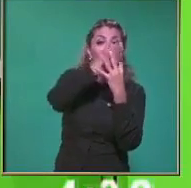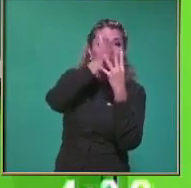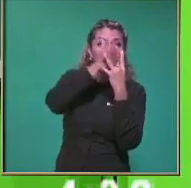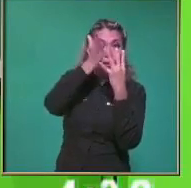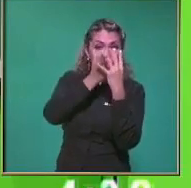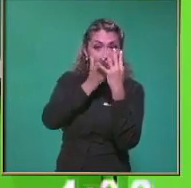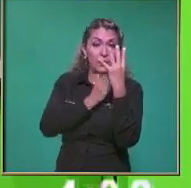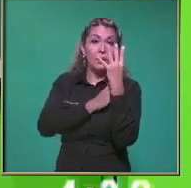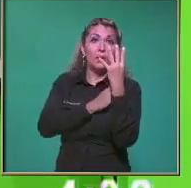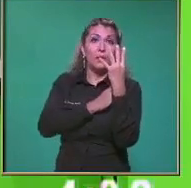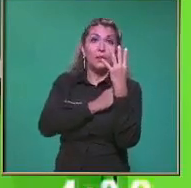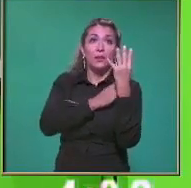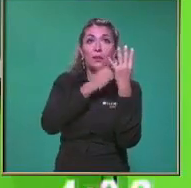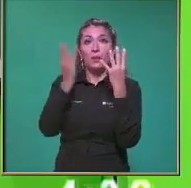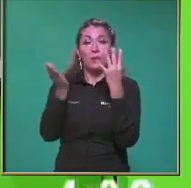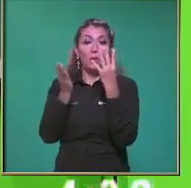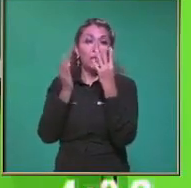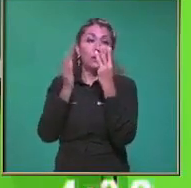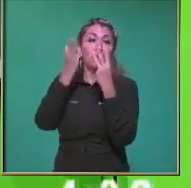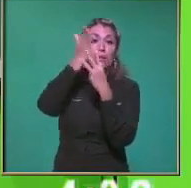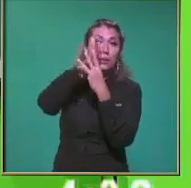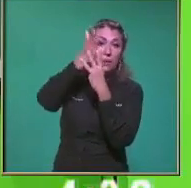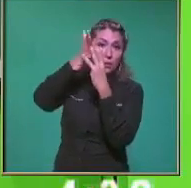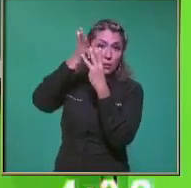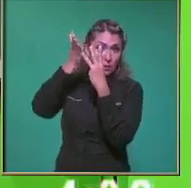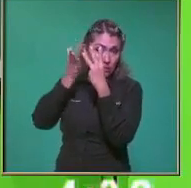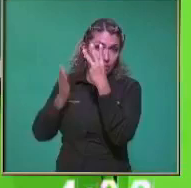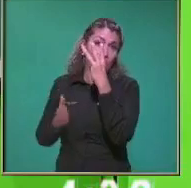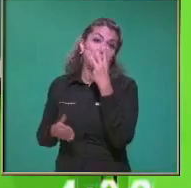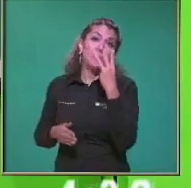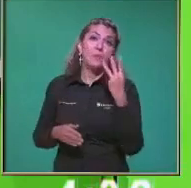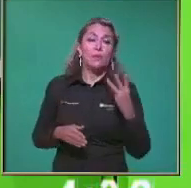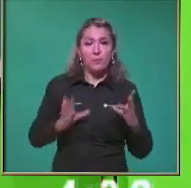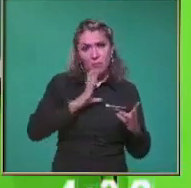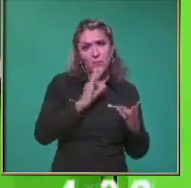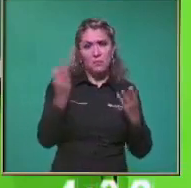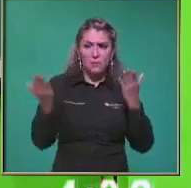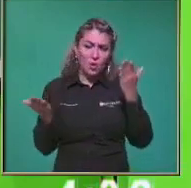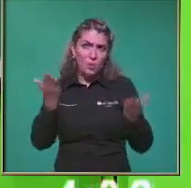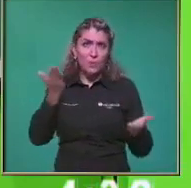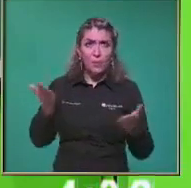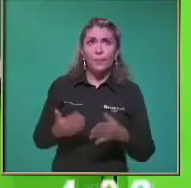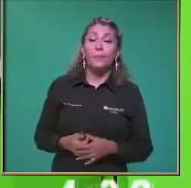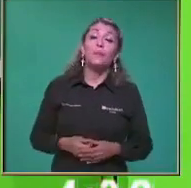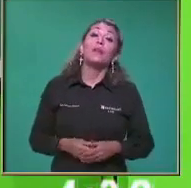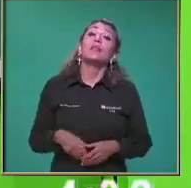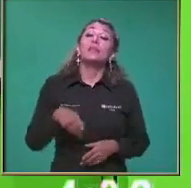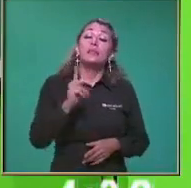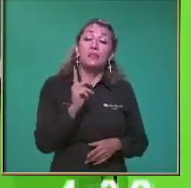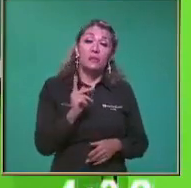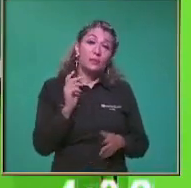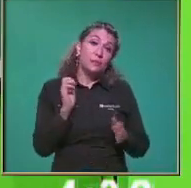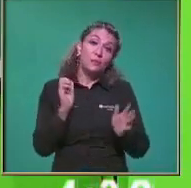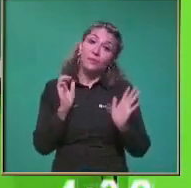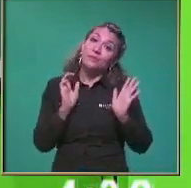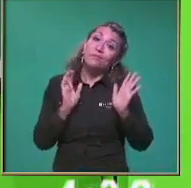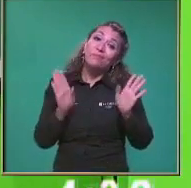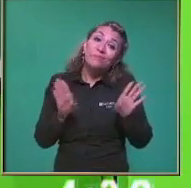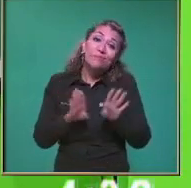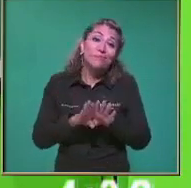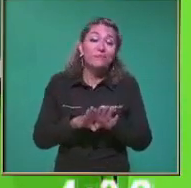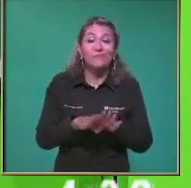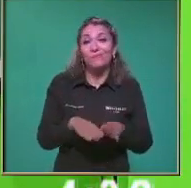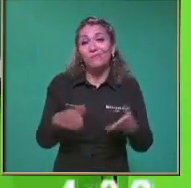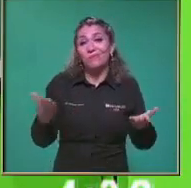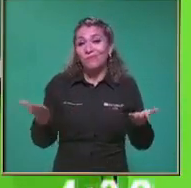y lo tengo acá arriba también en tercios y pues bueno, entonces ahí puedo comparar. Bueno, pero ¿cómo los puedo comparar? ¿Y cómo